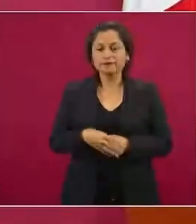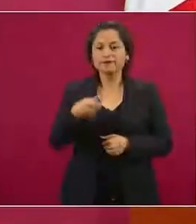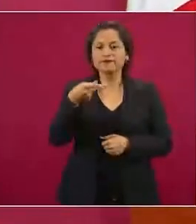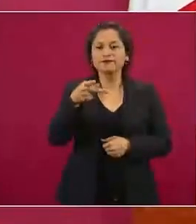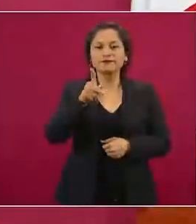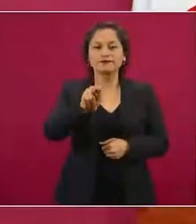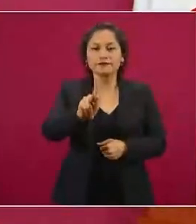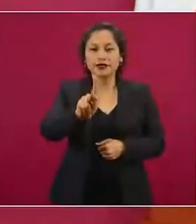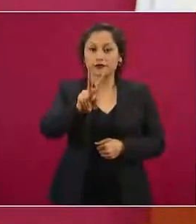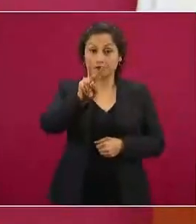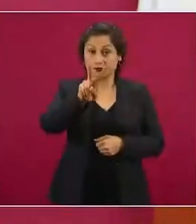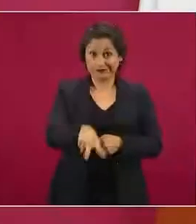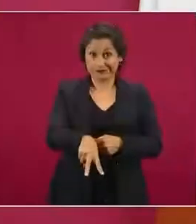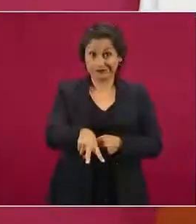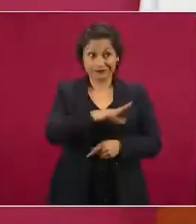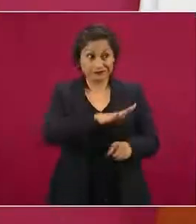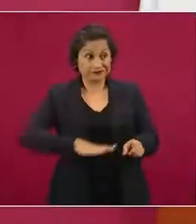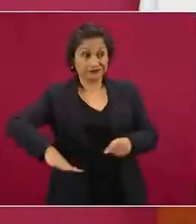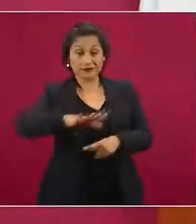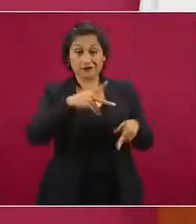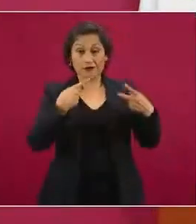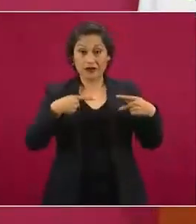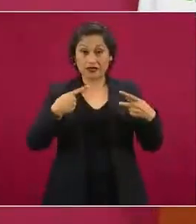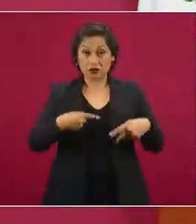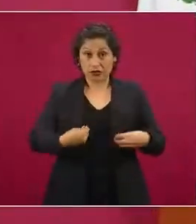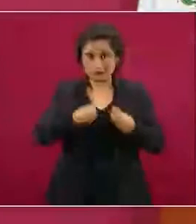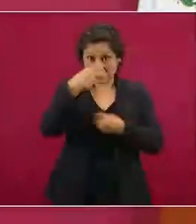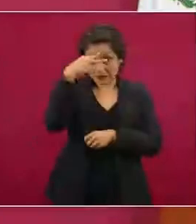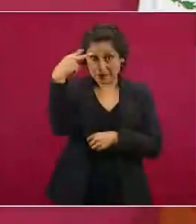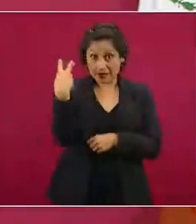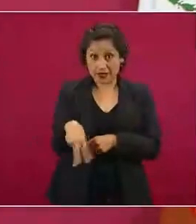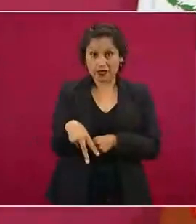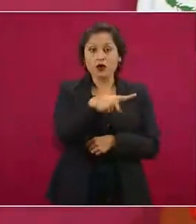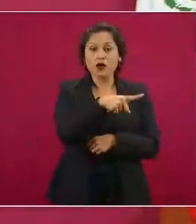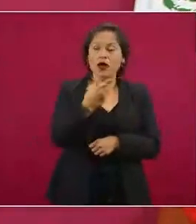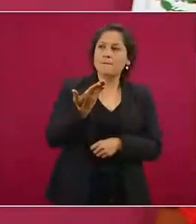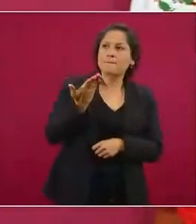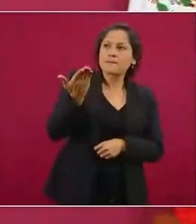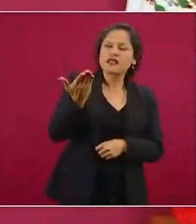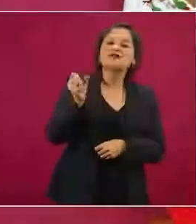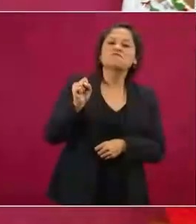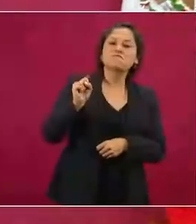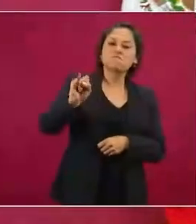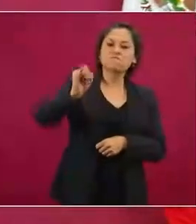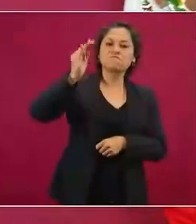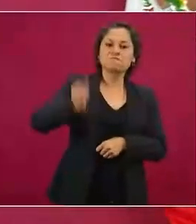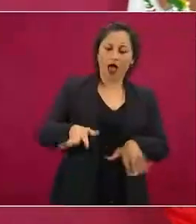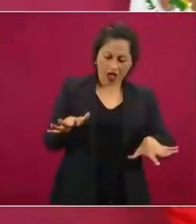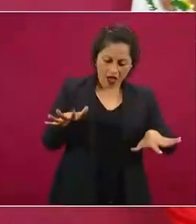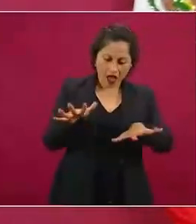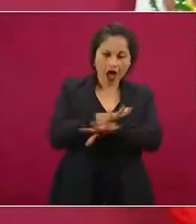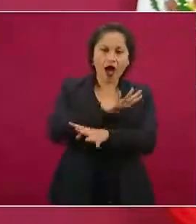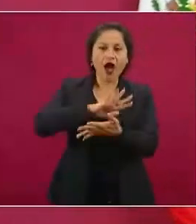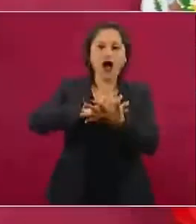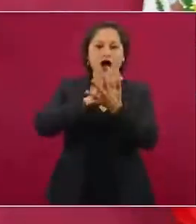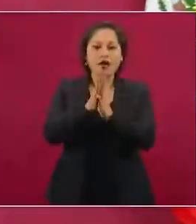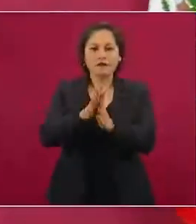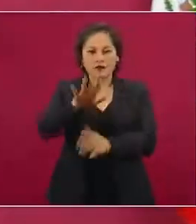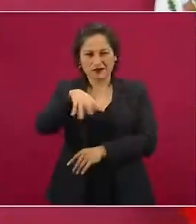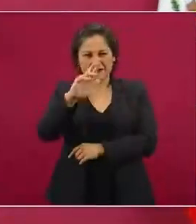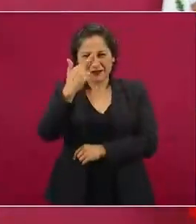Afortunadamente, el pueblo de México lo que quiere es cambio. ¿Se acuerdan cómo utilizaban la